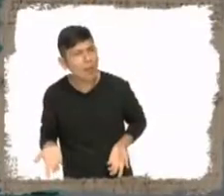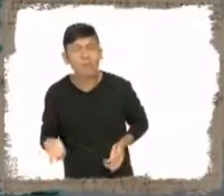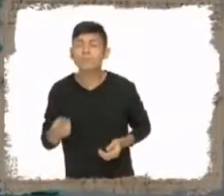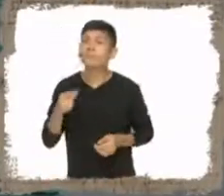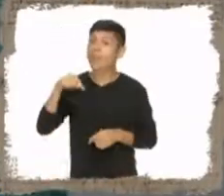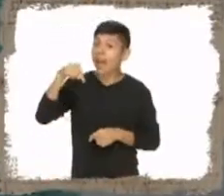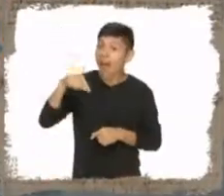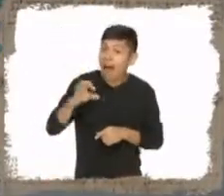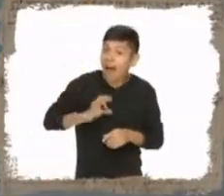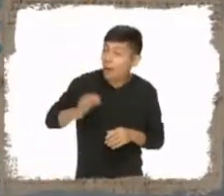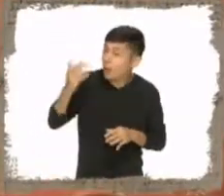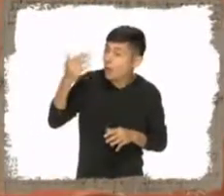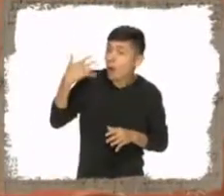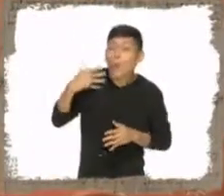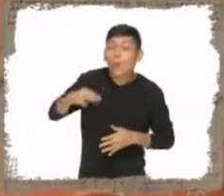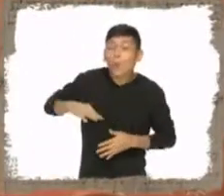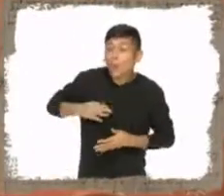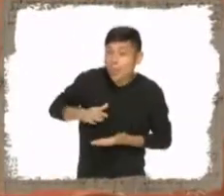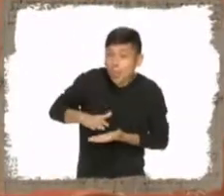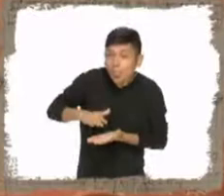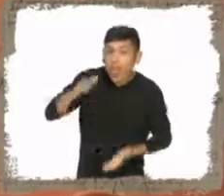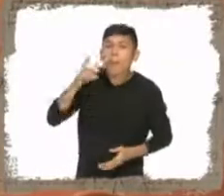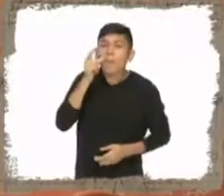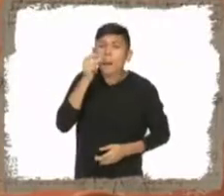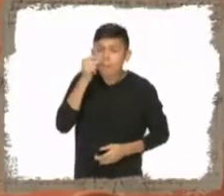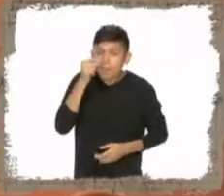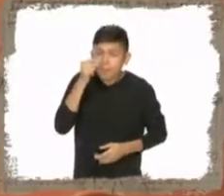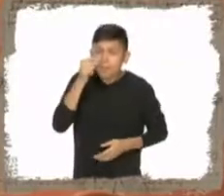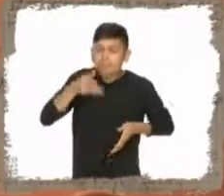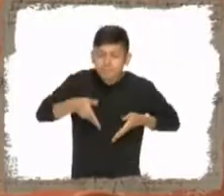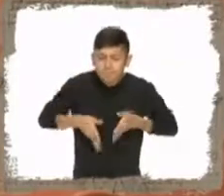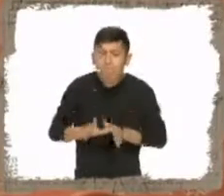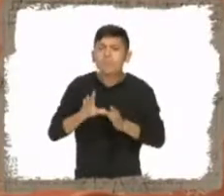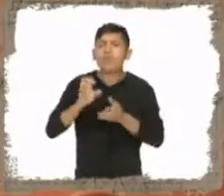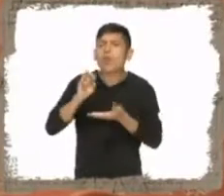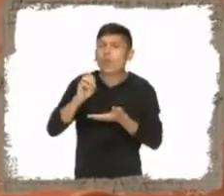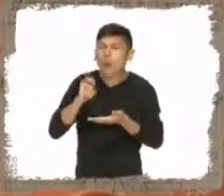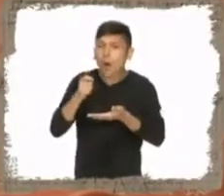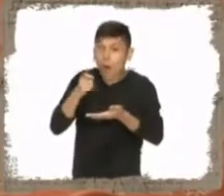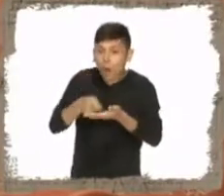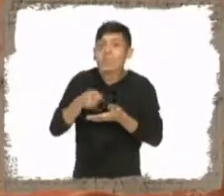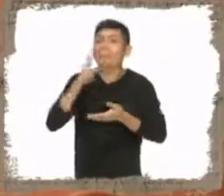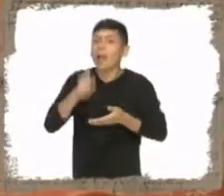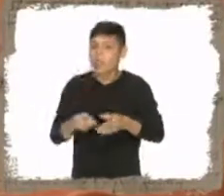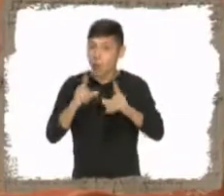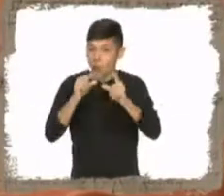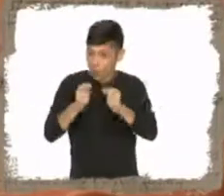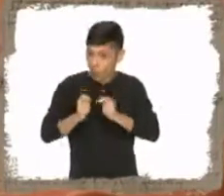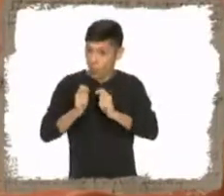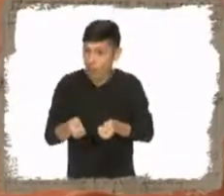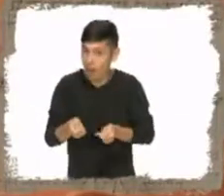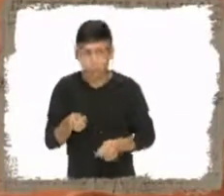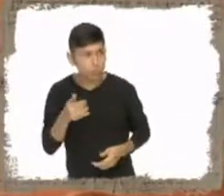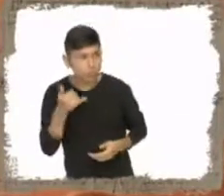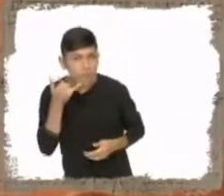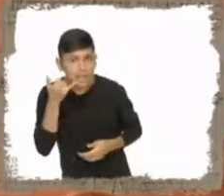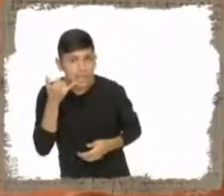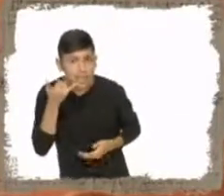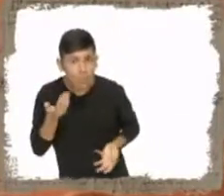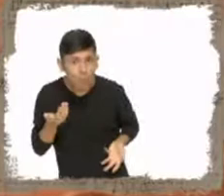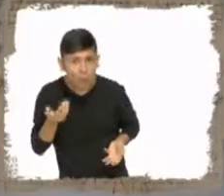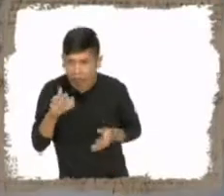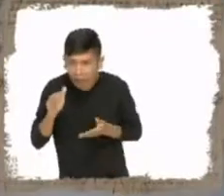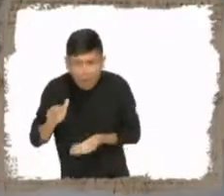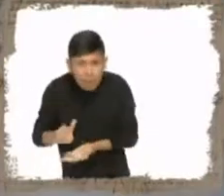¡Alfredo! En los primeros años de nuestra vida, nuestros padres eligen un nombre y nos entregan un gran número.